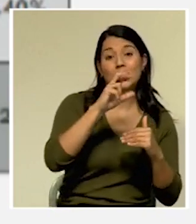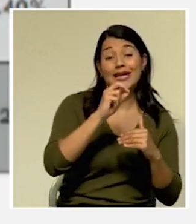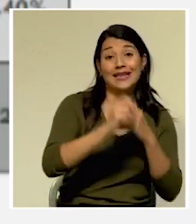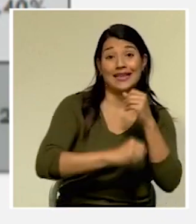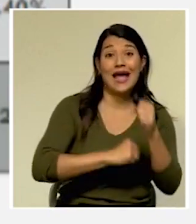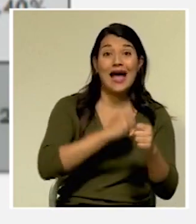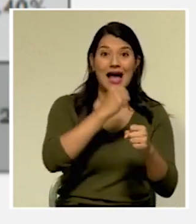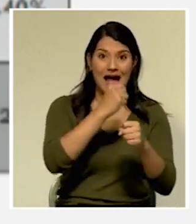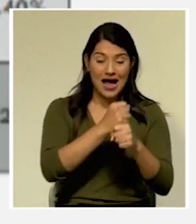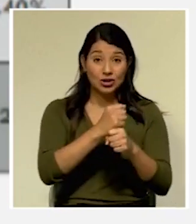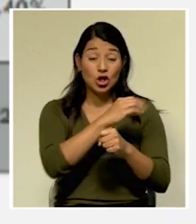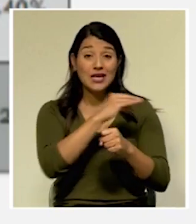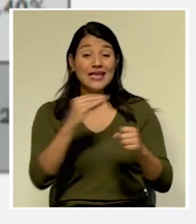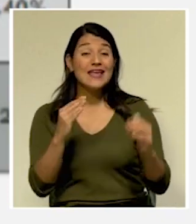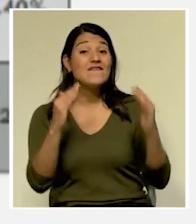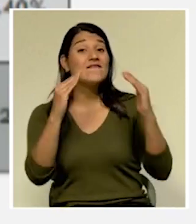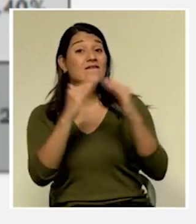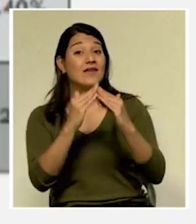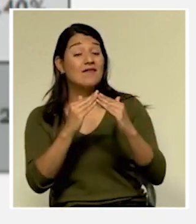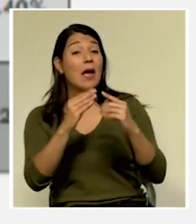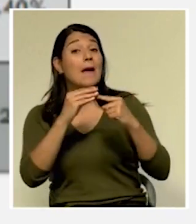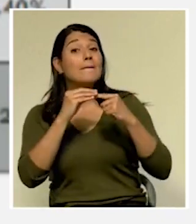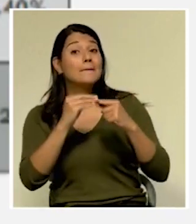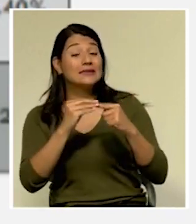y quienes residen especialmente